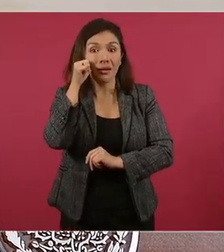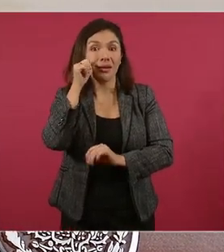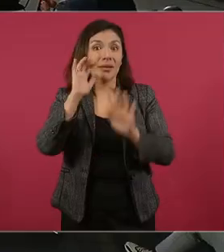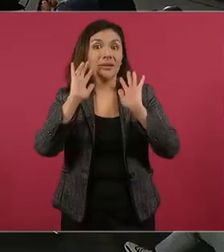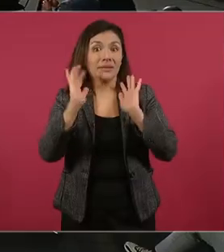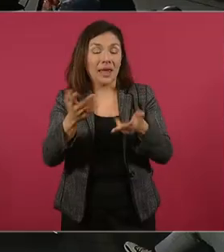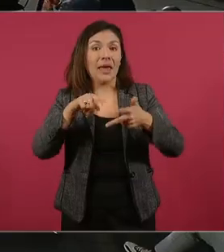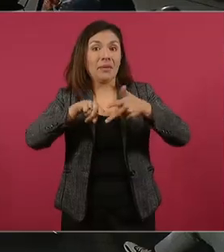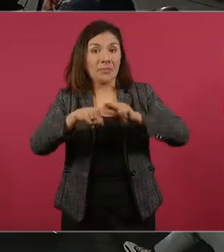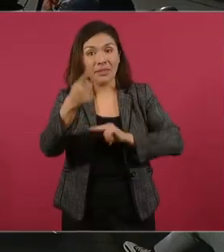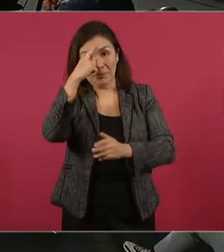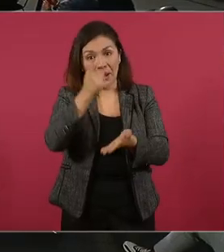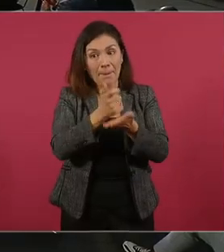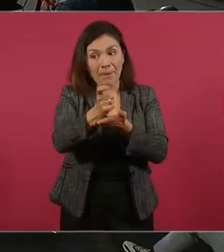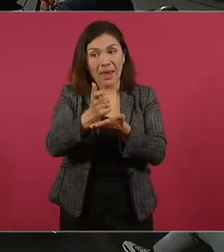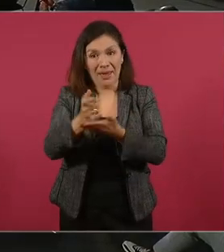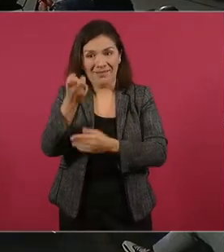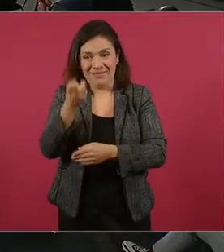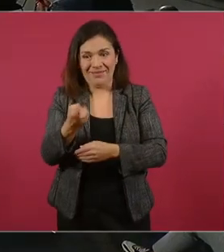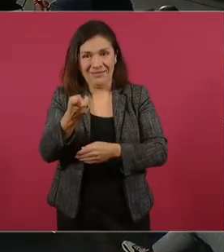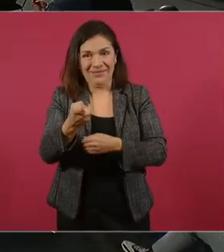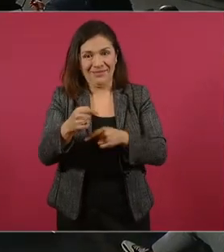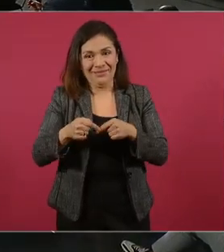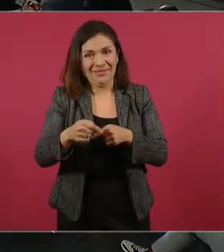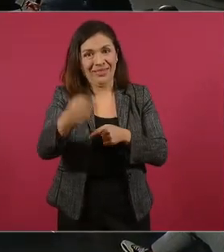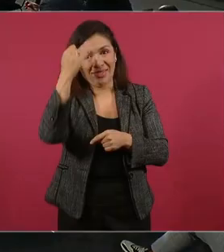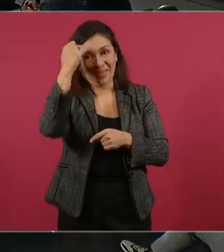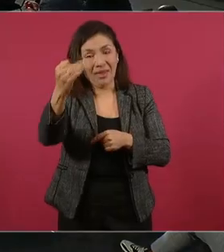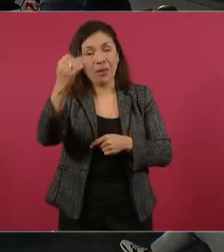pagos para este bimestre,